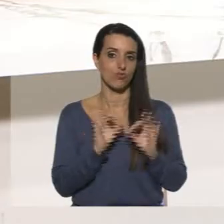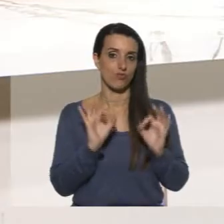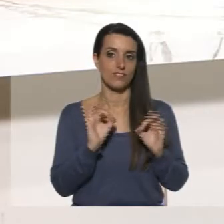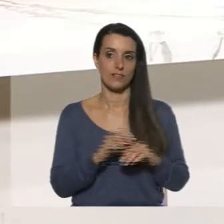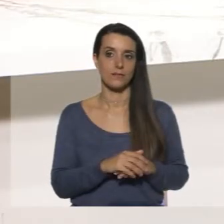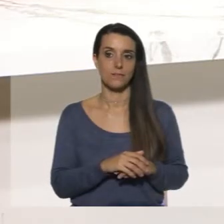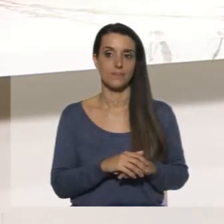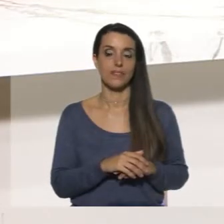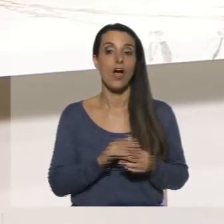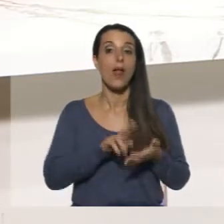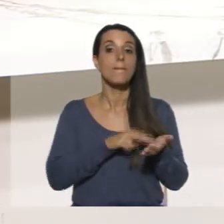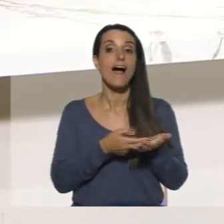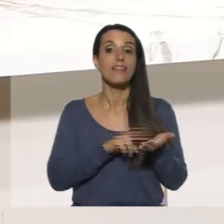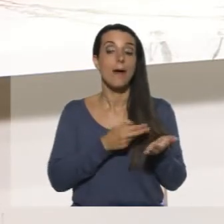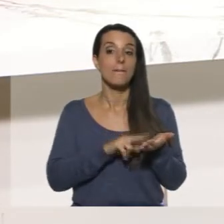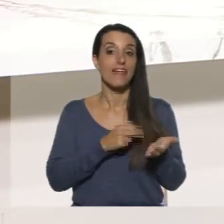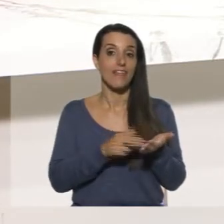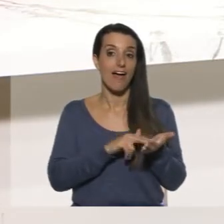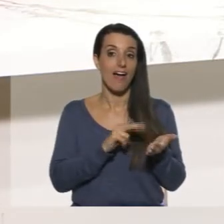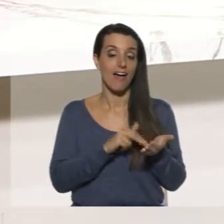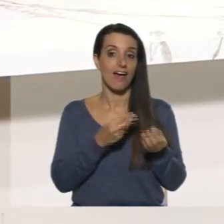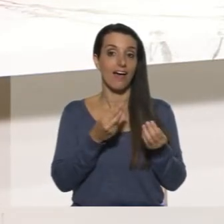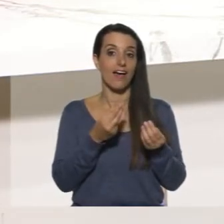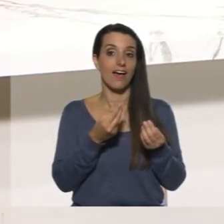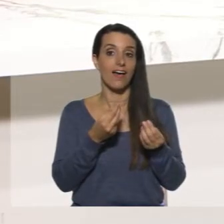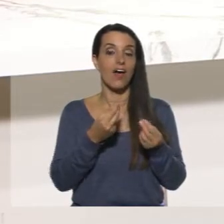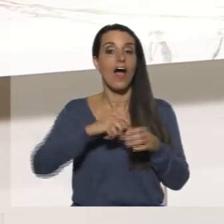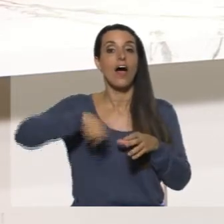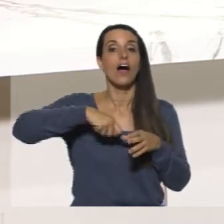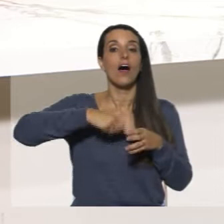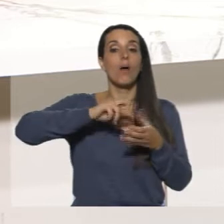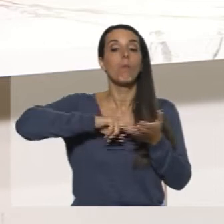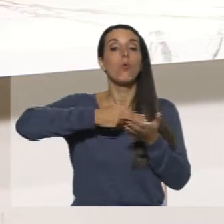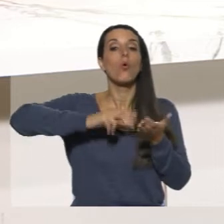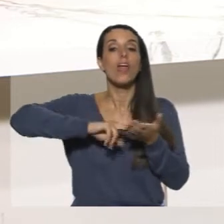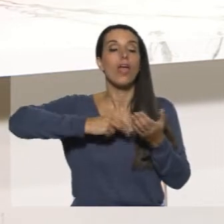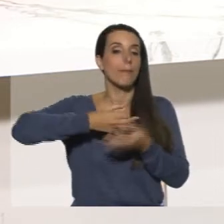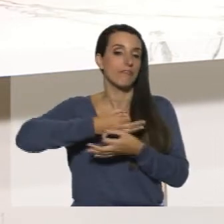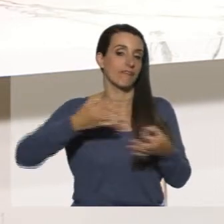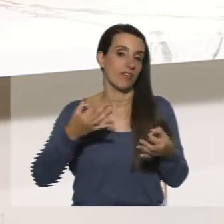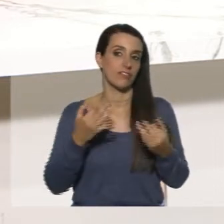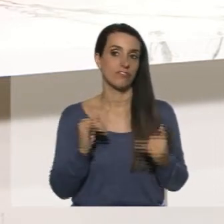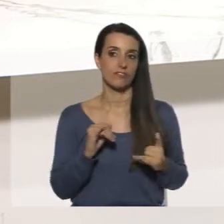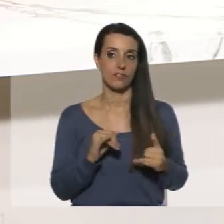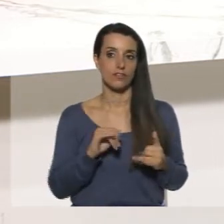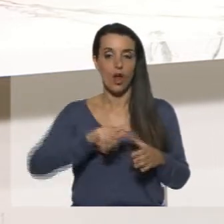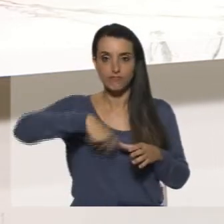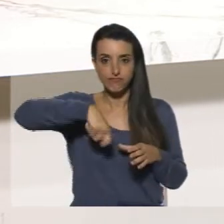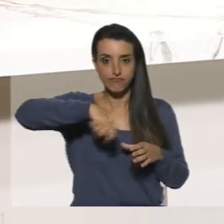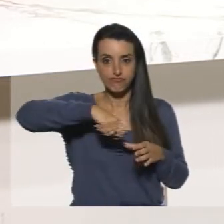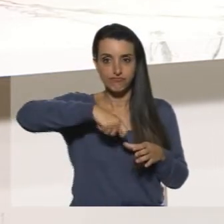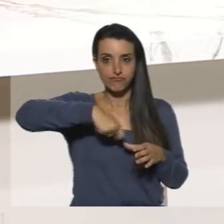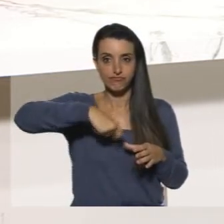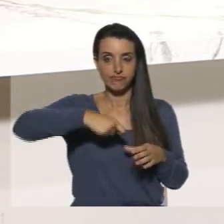sabor. Y esa pastita que quitaste del ajo, lo pones en el puré que ya estaba prontito. Exacto. Y lo entreverás. Y lo